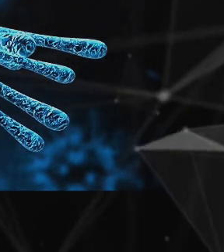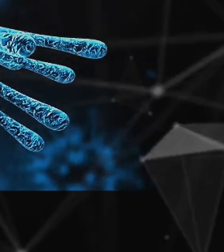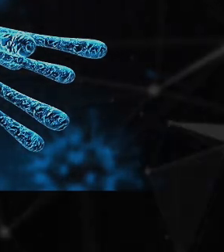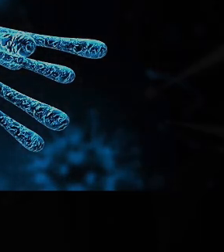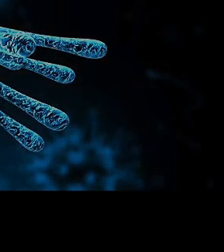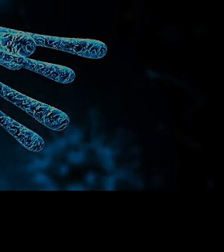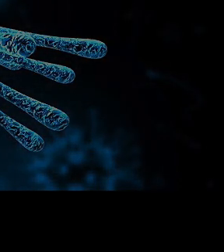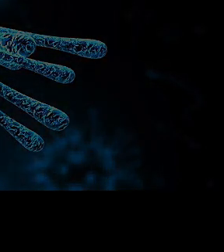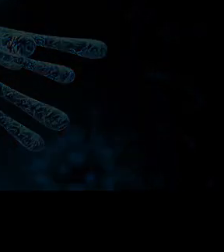Gracias ver el video.